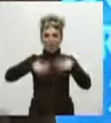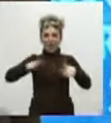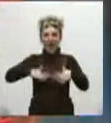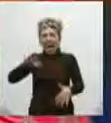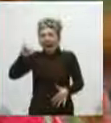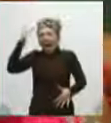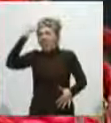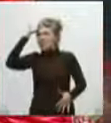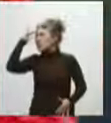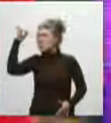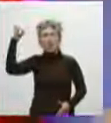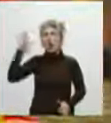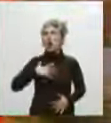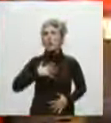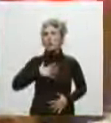mío!